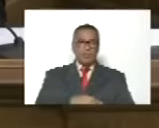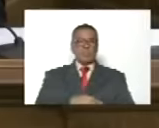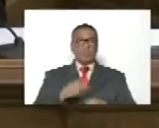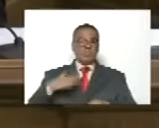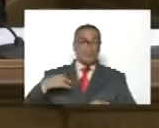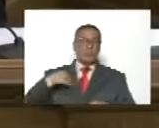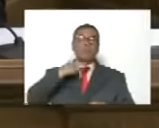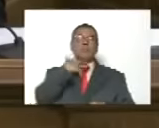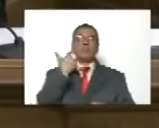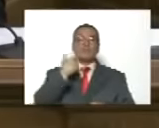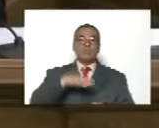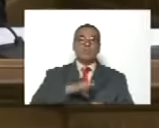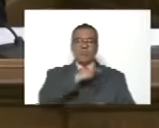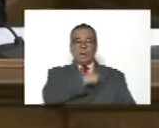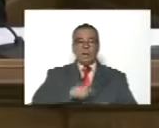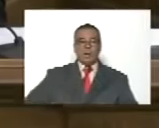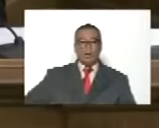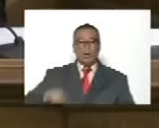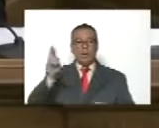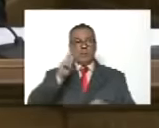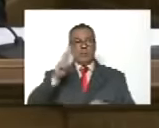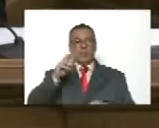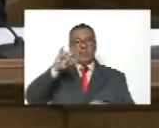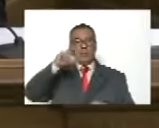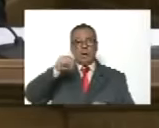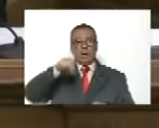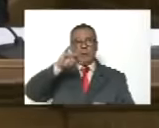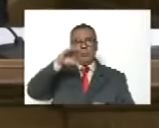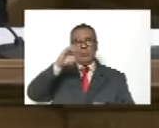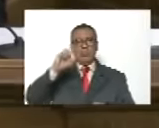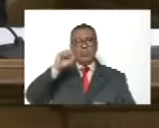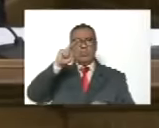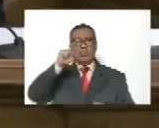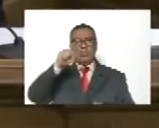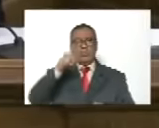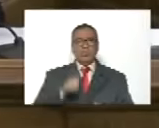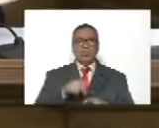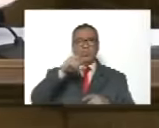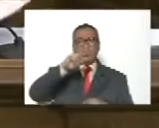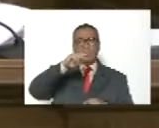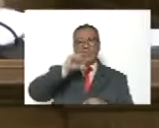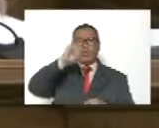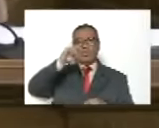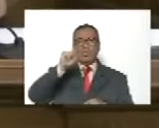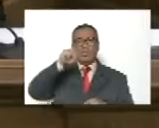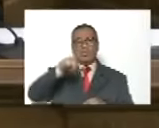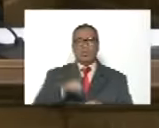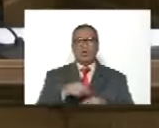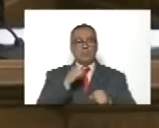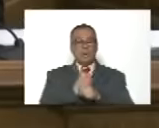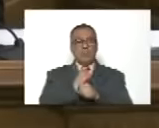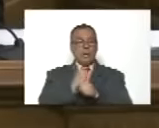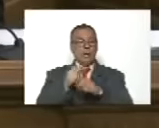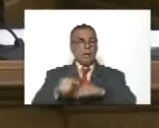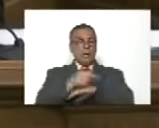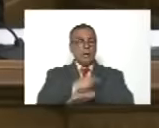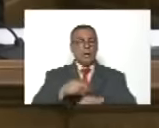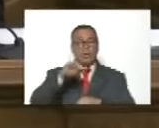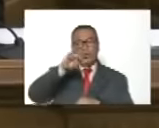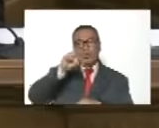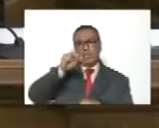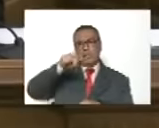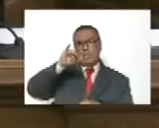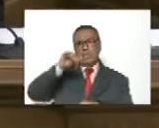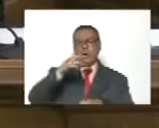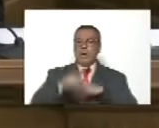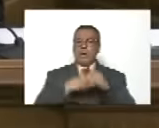sensible fallecimiento del presidente de la República Islámica de Irán, Ebrahim Raisi, y funcionarios del gobierno iraní,